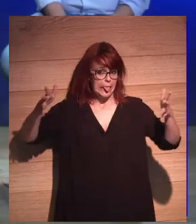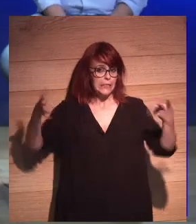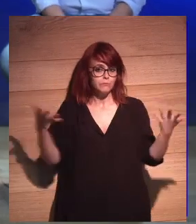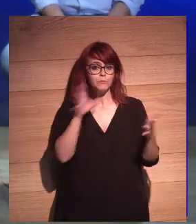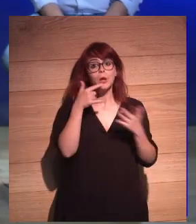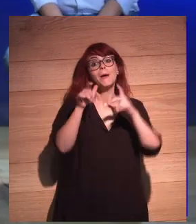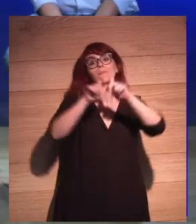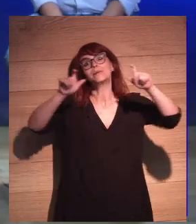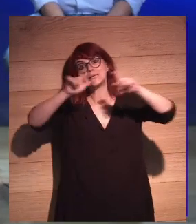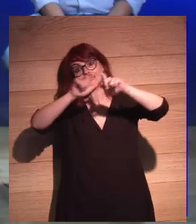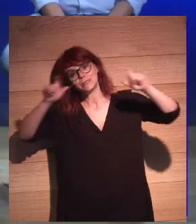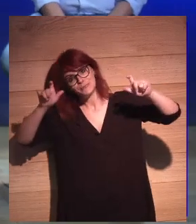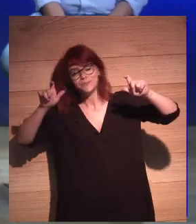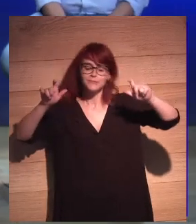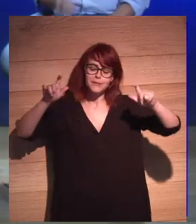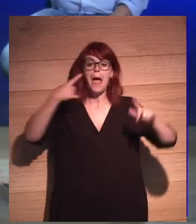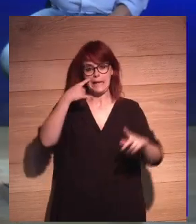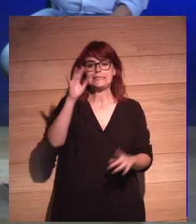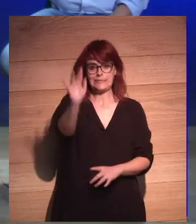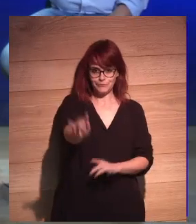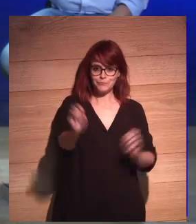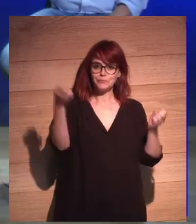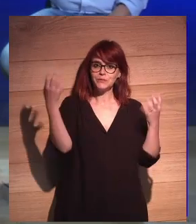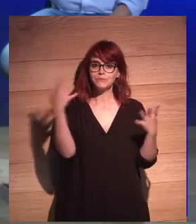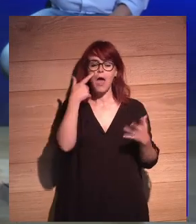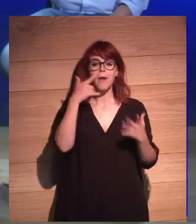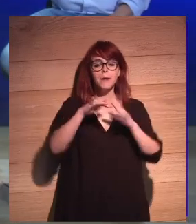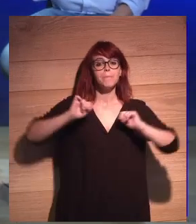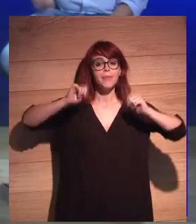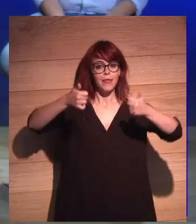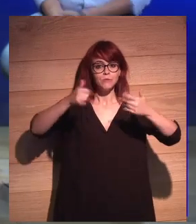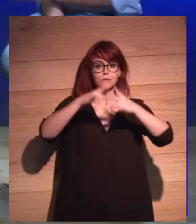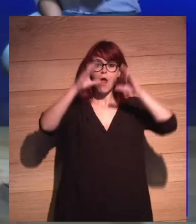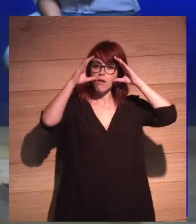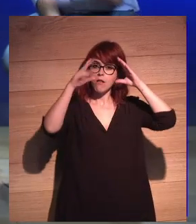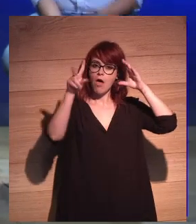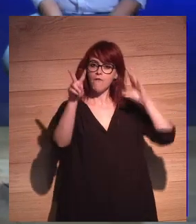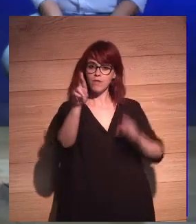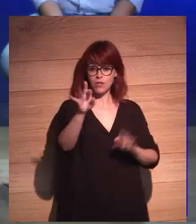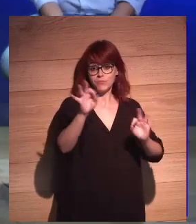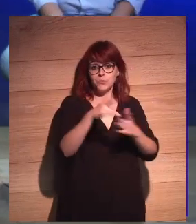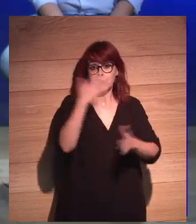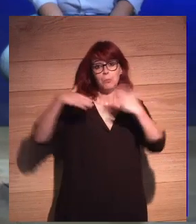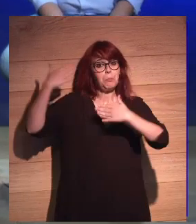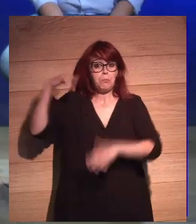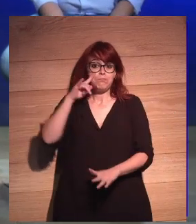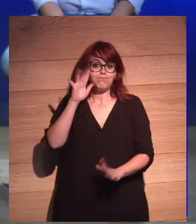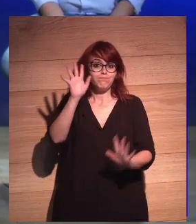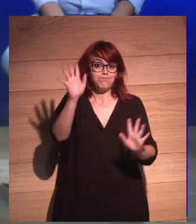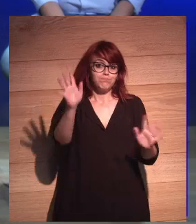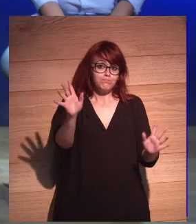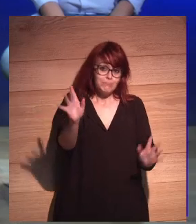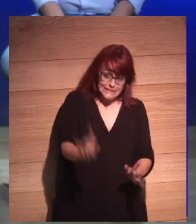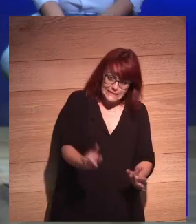a empresas. Sí, a ver, nosotros, empezamos con la realidad virtual no desde hace tanto, ¿no? Pero